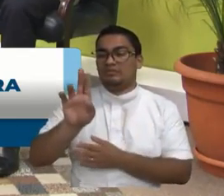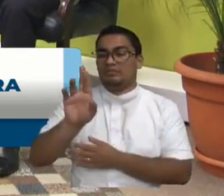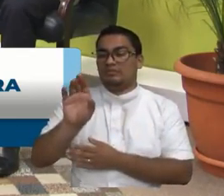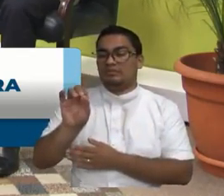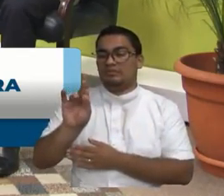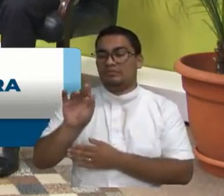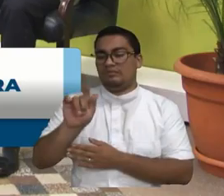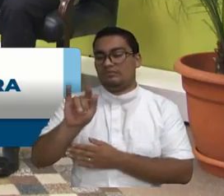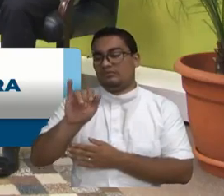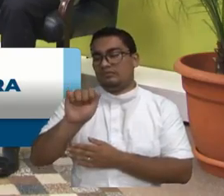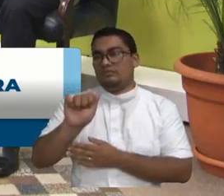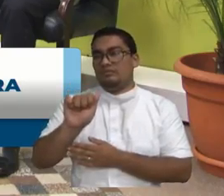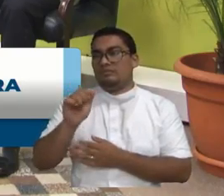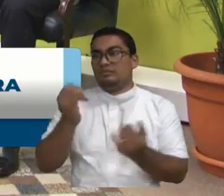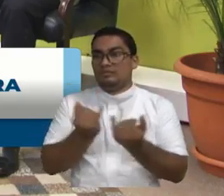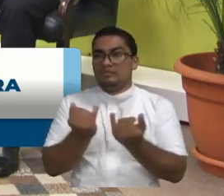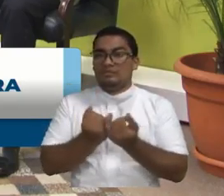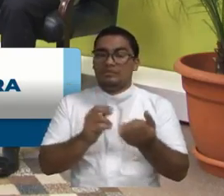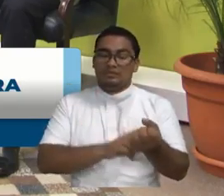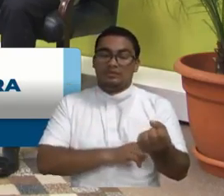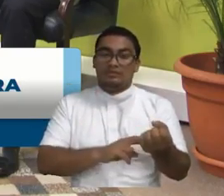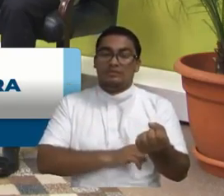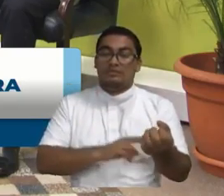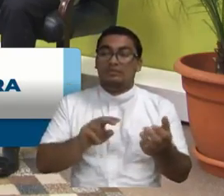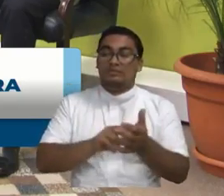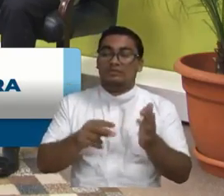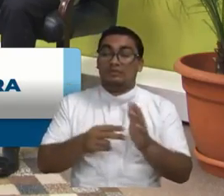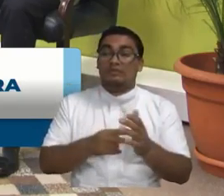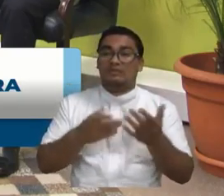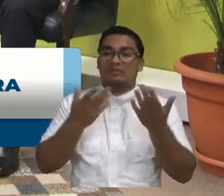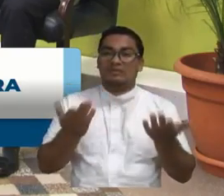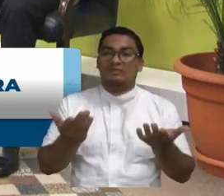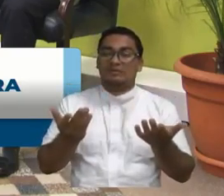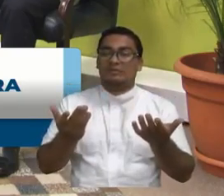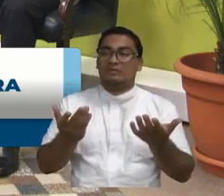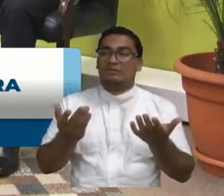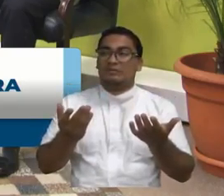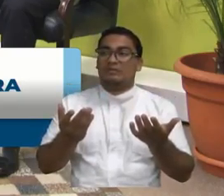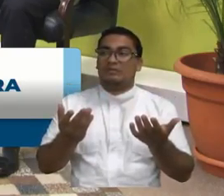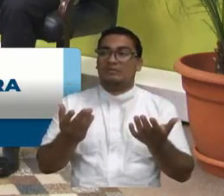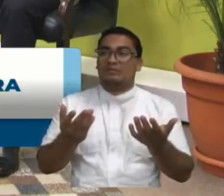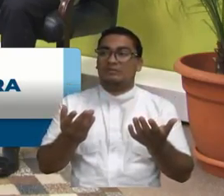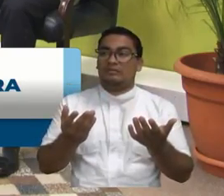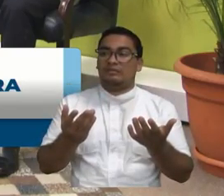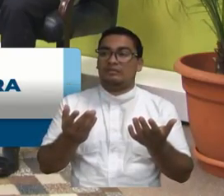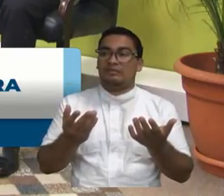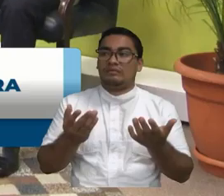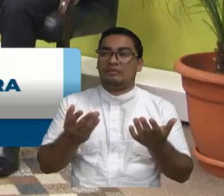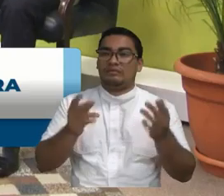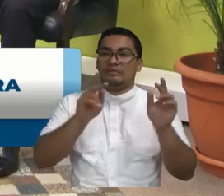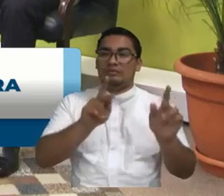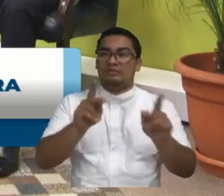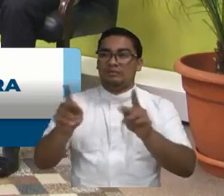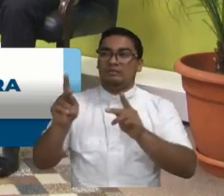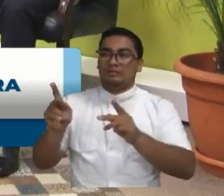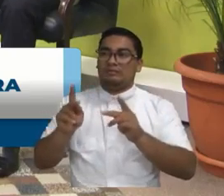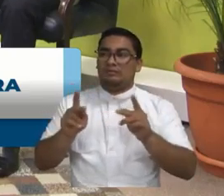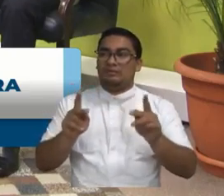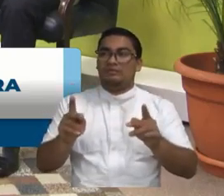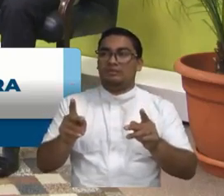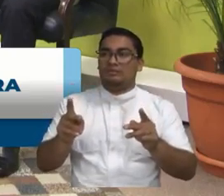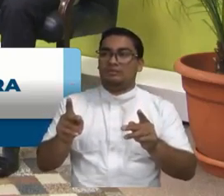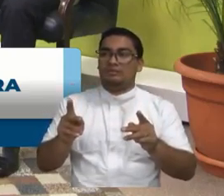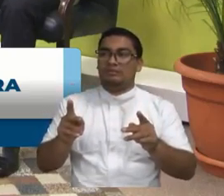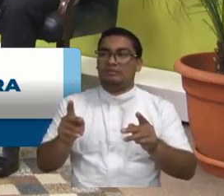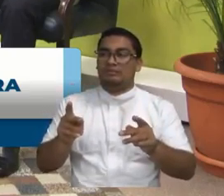de la diabetes mellitus. ¿Y qué significa esto? Que el paciente, cuando es afectado con los nervios, deja de percibir. O sea, no siente la